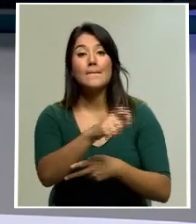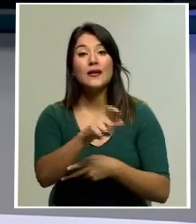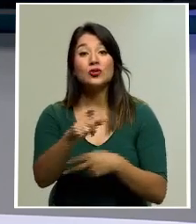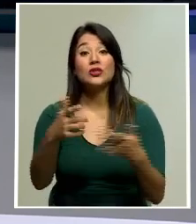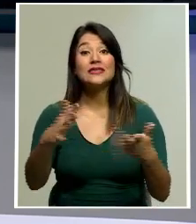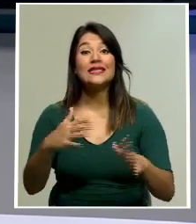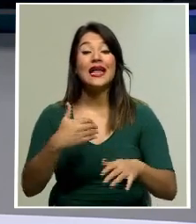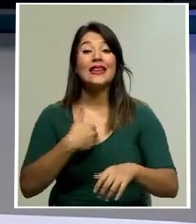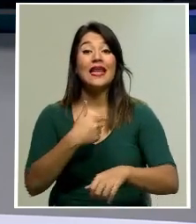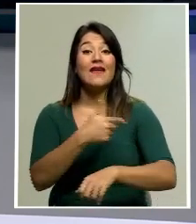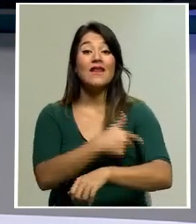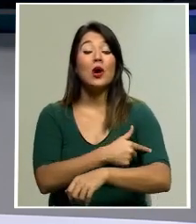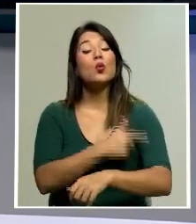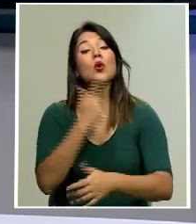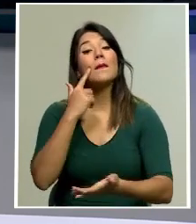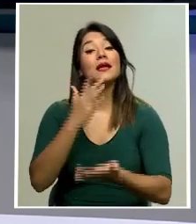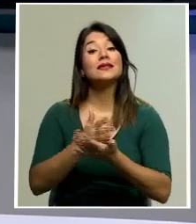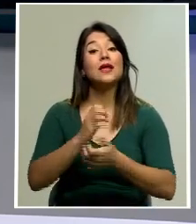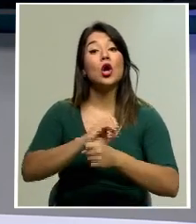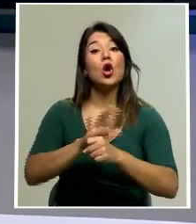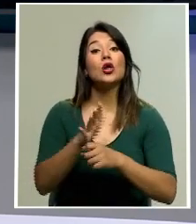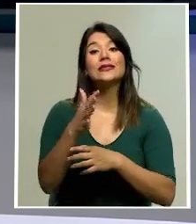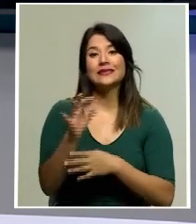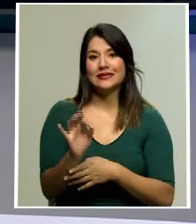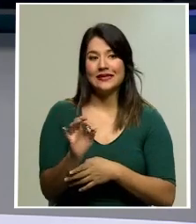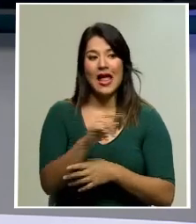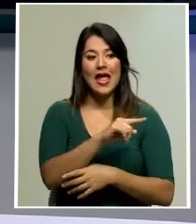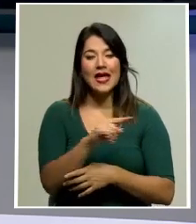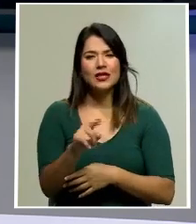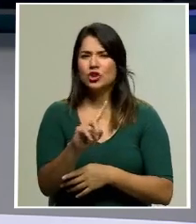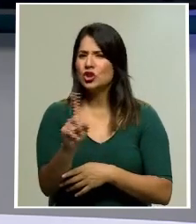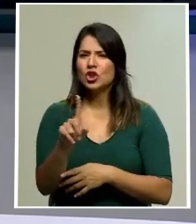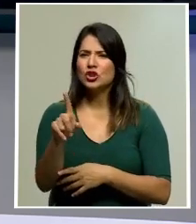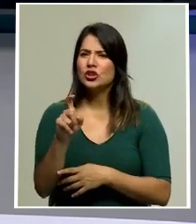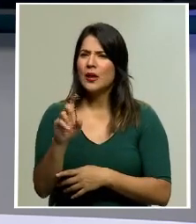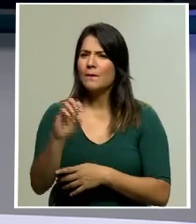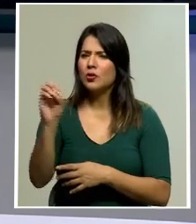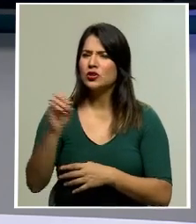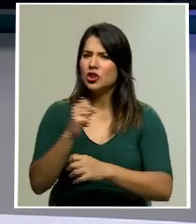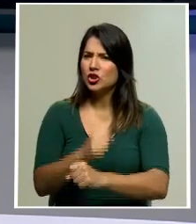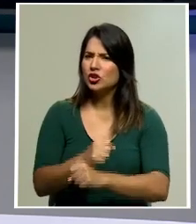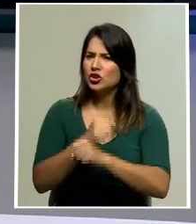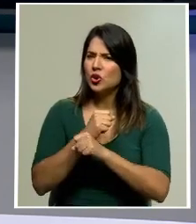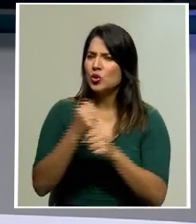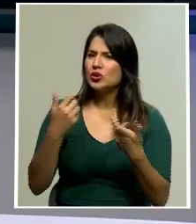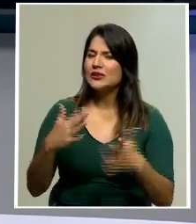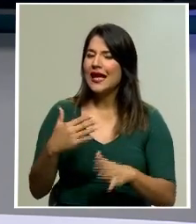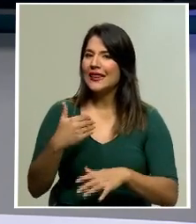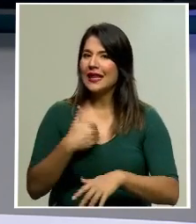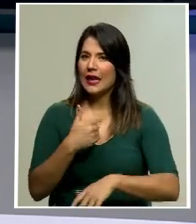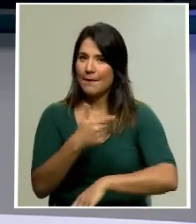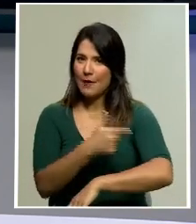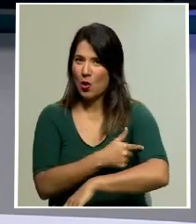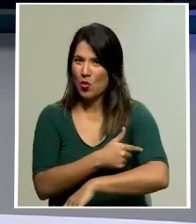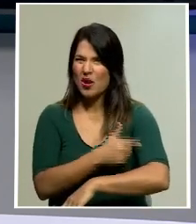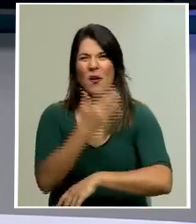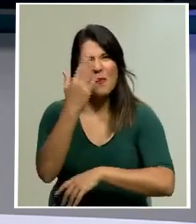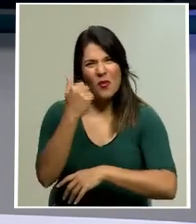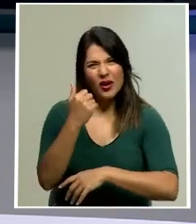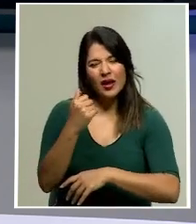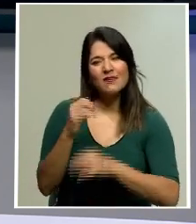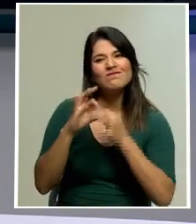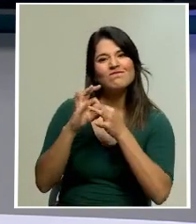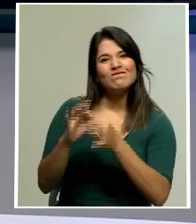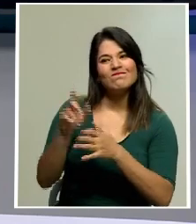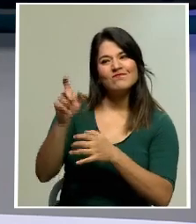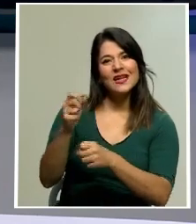fueron vacunados contra la COVID-19 y que no estaban 100% seguros de haber recibido la dosis. Esto a raíz del caso de un funcionario